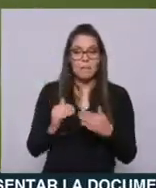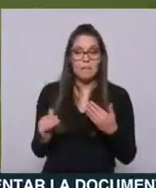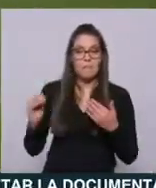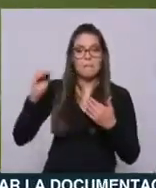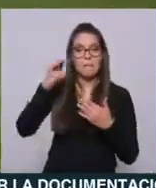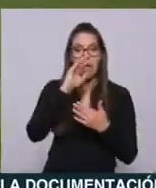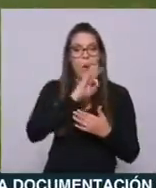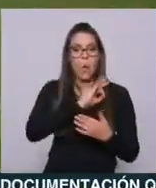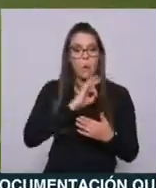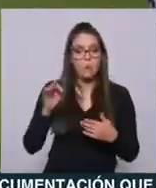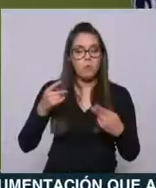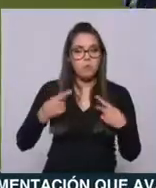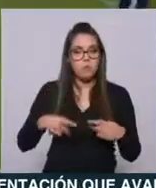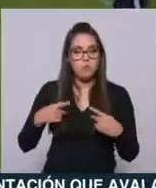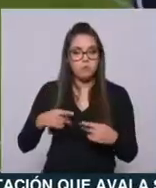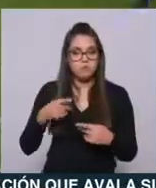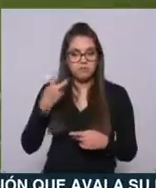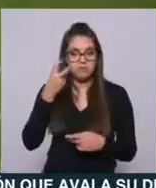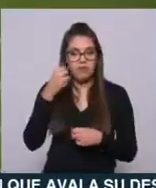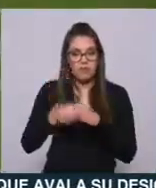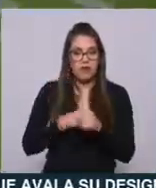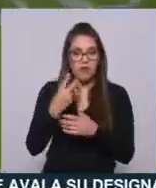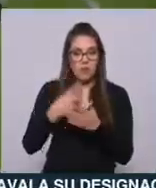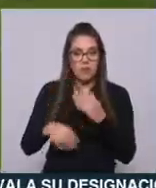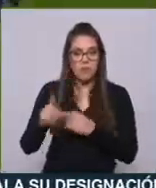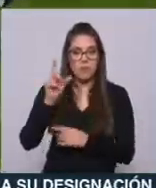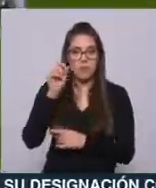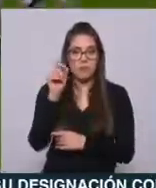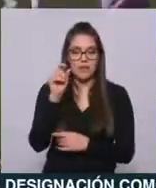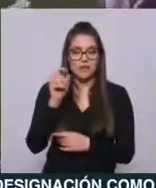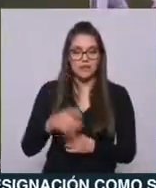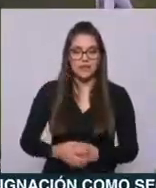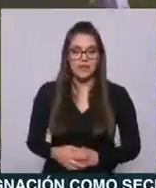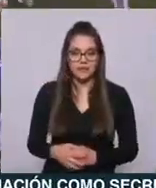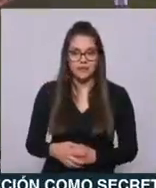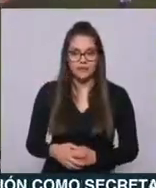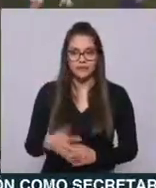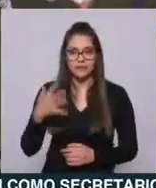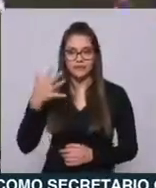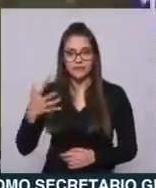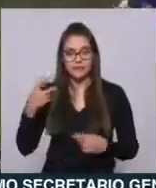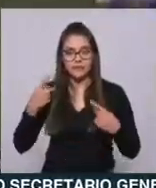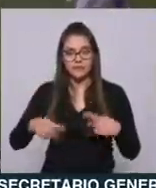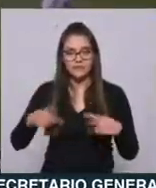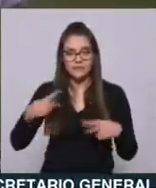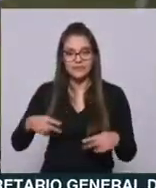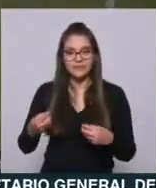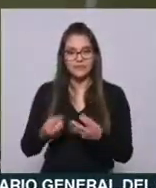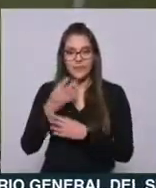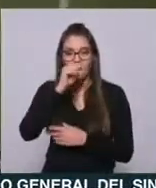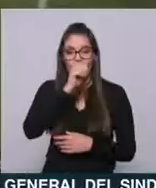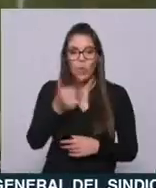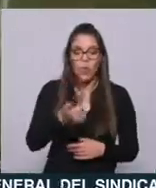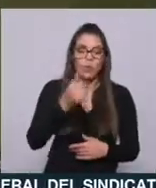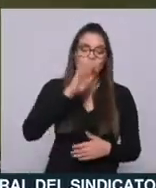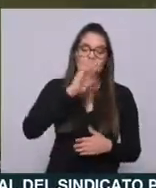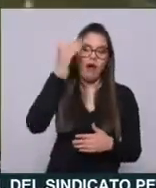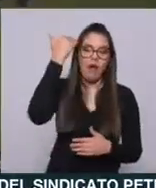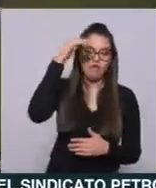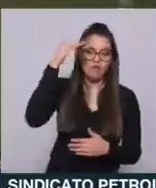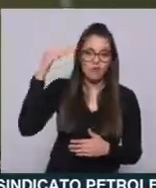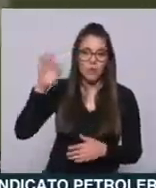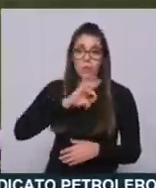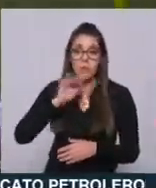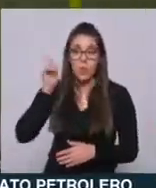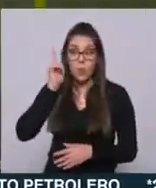posibles figuras a 20 en el 2020, 5 jugadores de la era moderna, 10 seniors, 3 contribuyentes y 2 entrenadores podrían ser